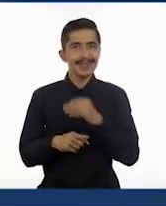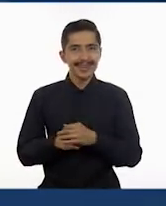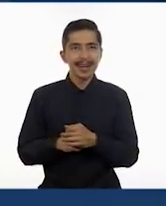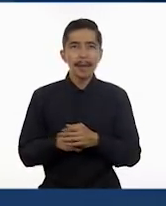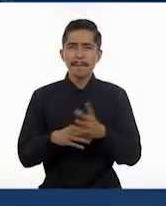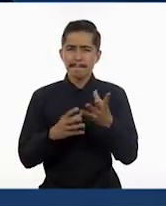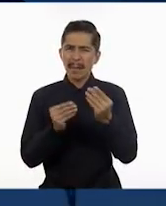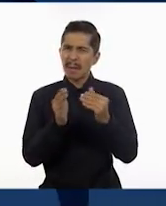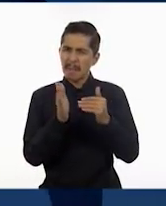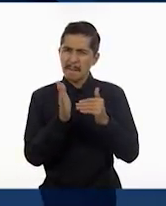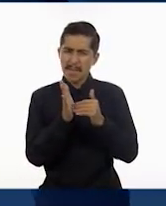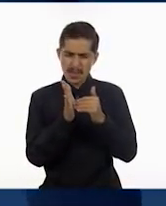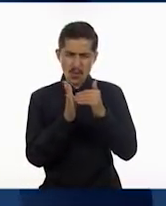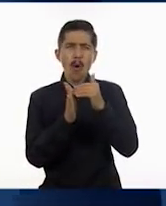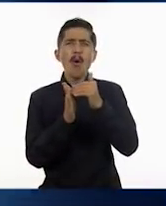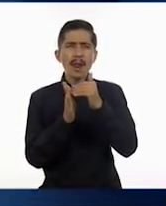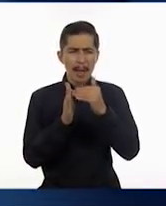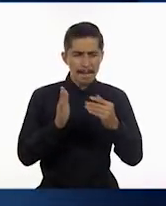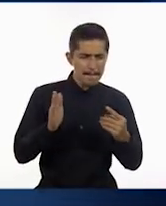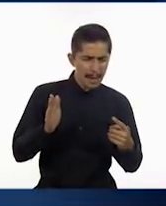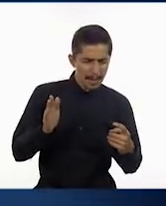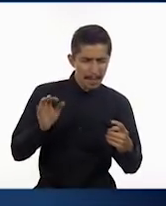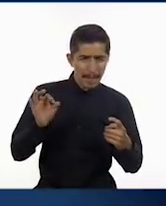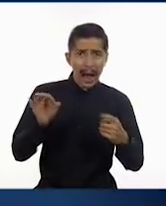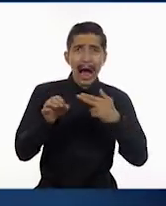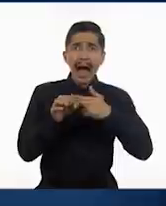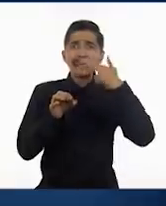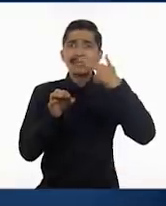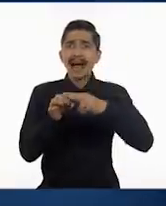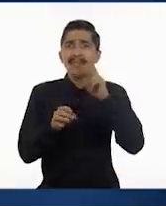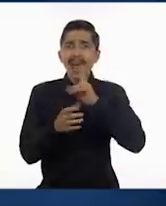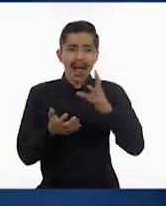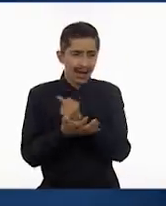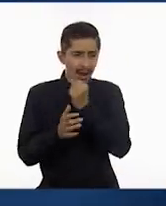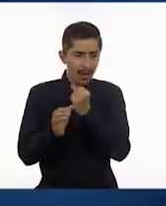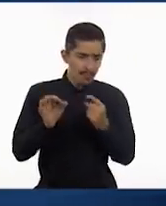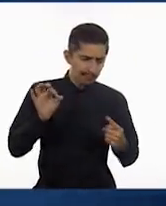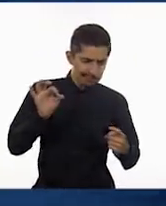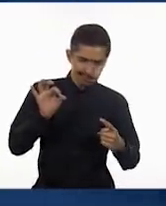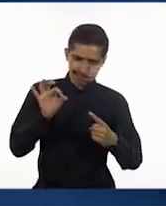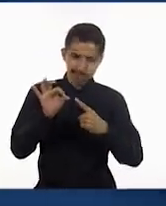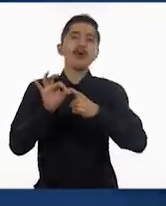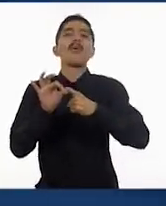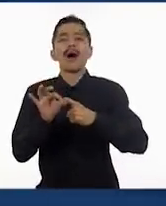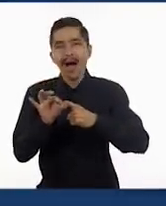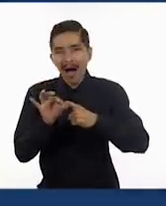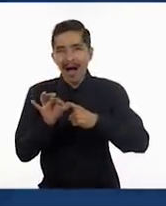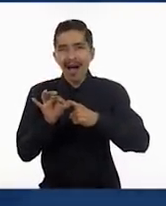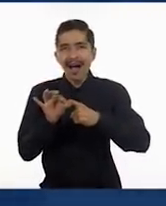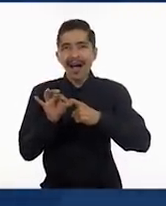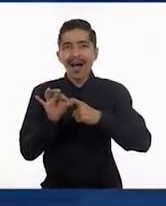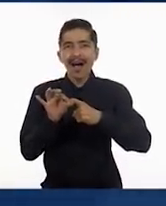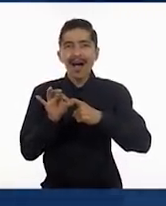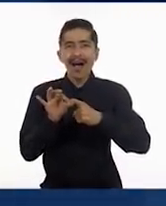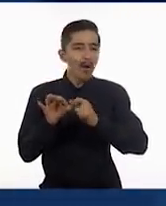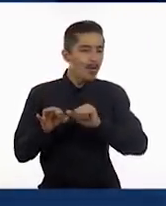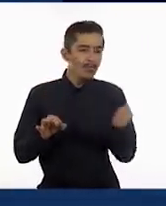Son millones para garantizar que uno pueda fecundar el óvulo. El resto de ellos muere en el